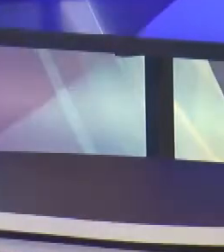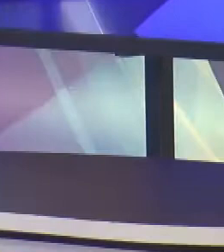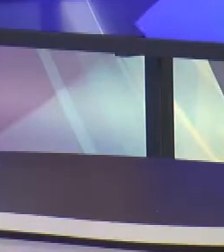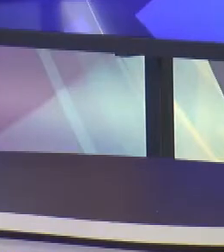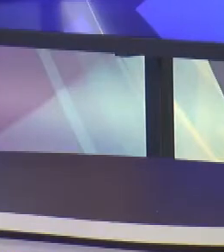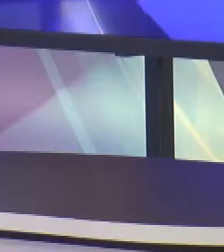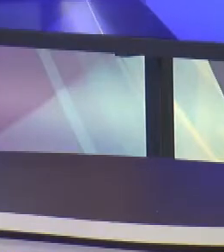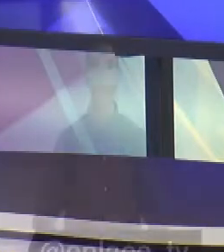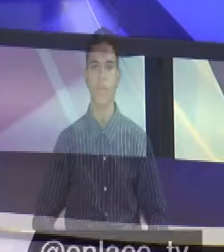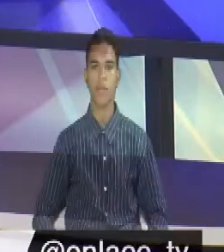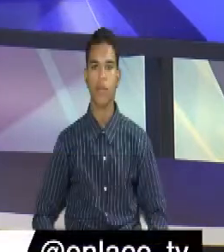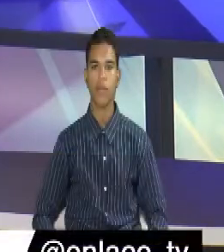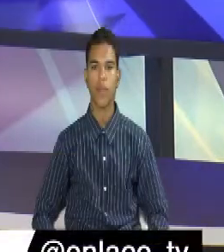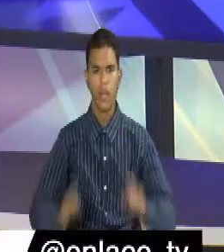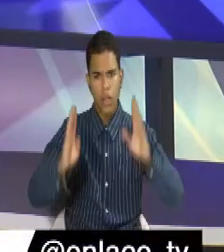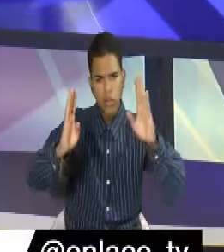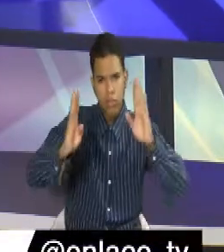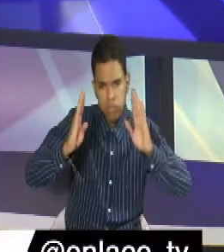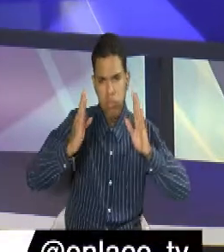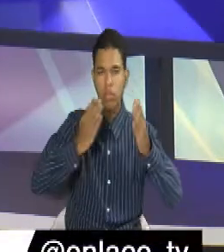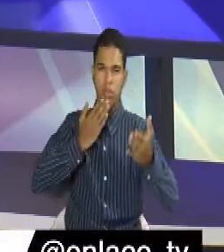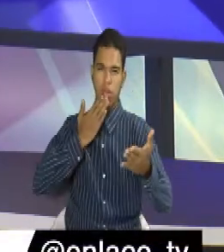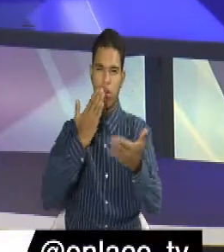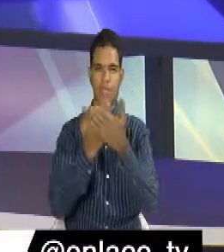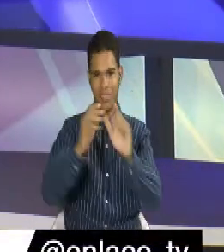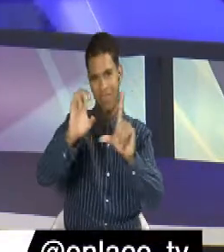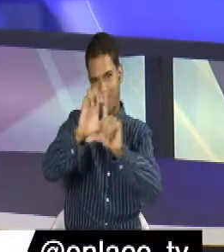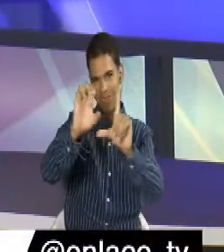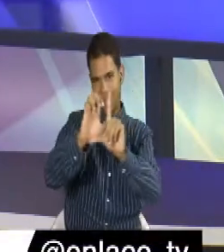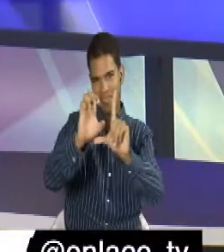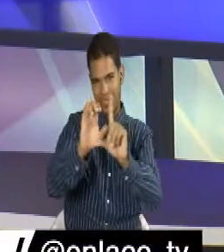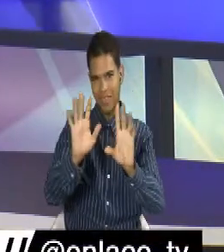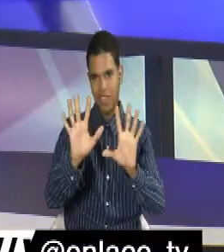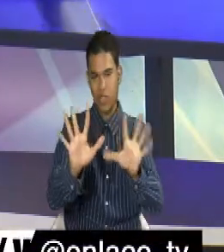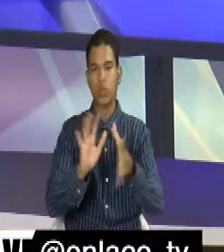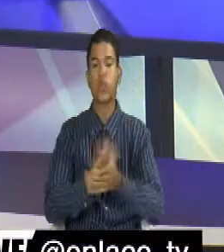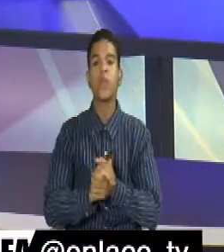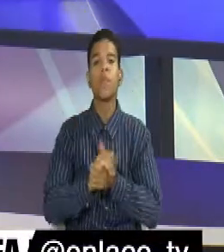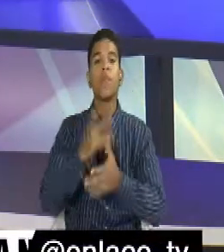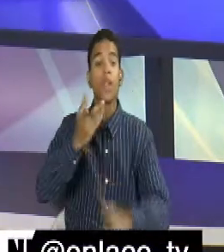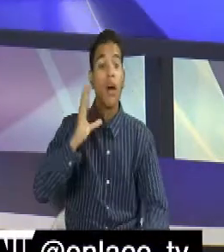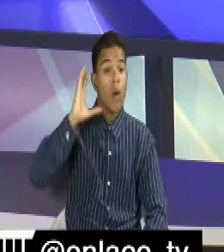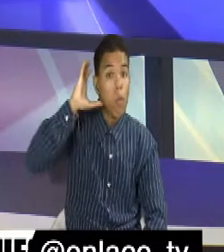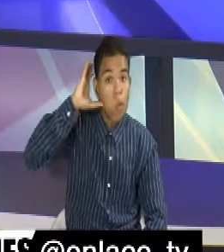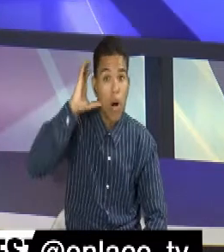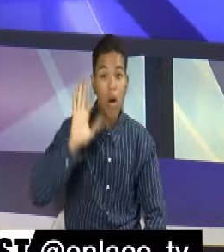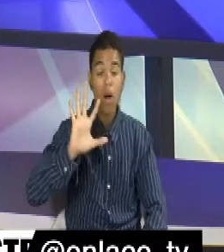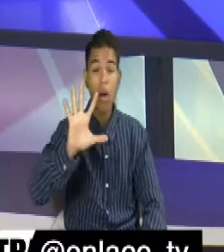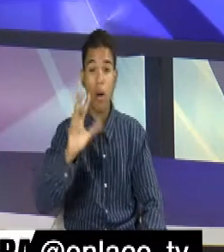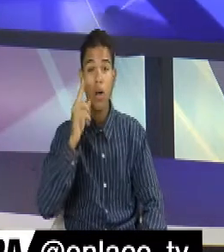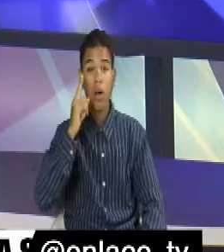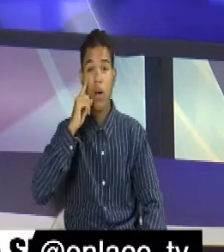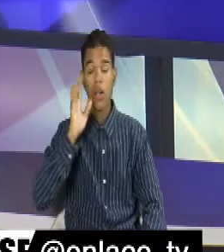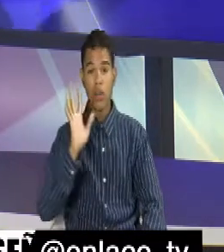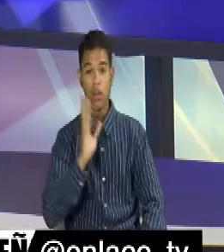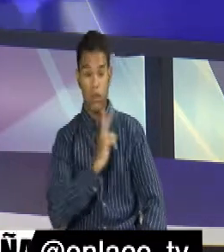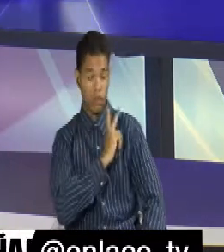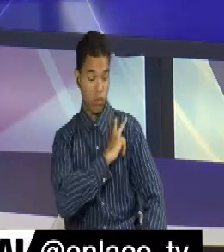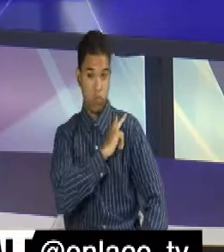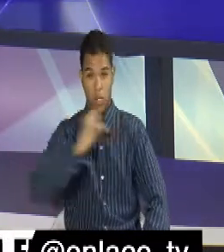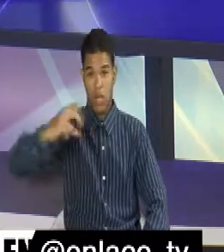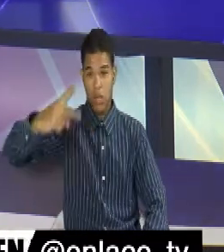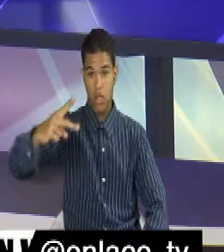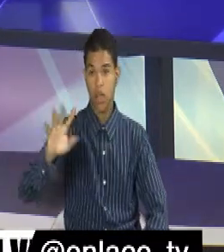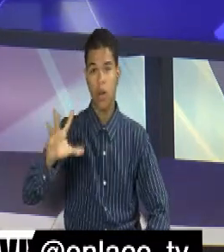Gracias por continuar con nosotros en Enlace Noticias. En nuestro set se encuentra el subintendente Carlos Mauricio Rendón. Él es jefe